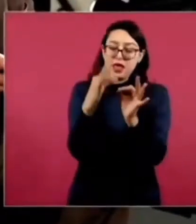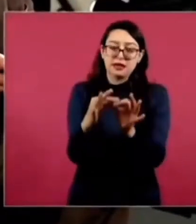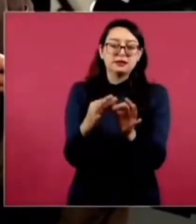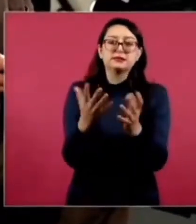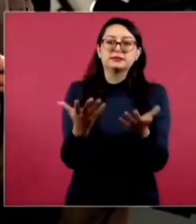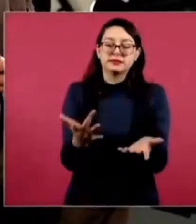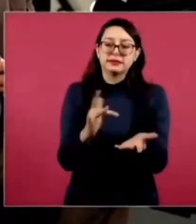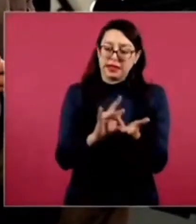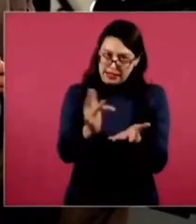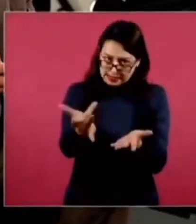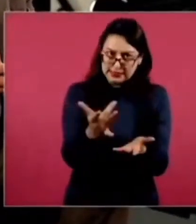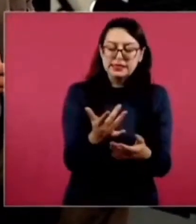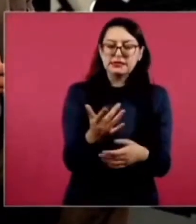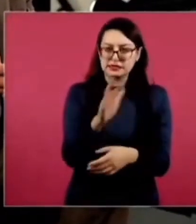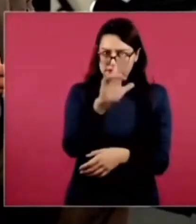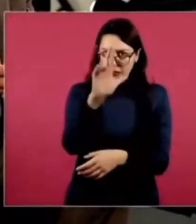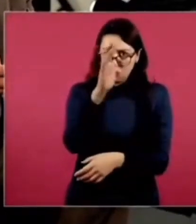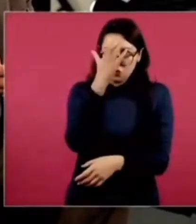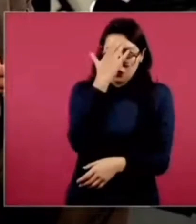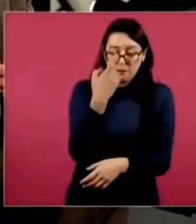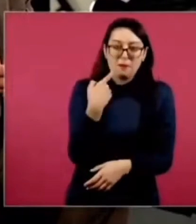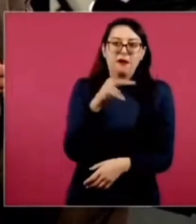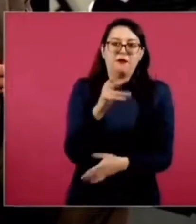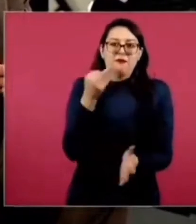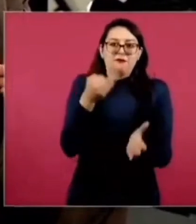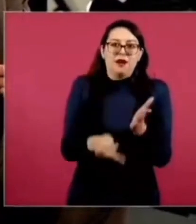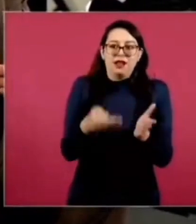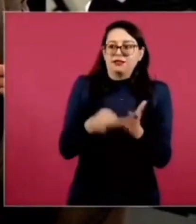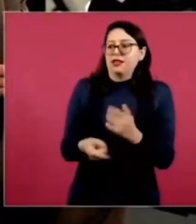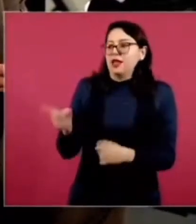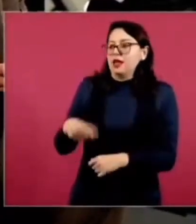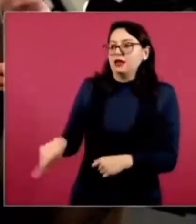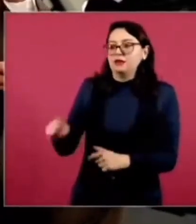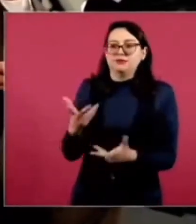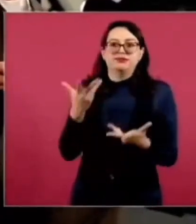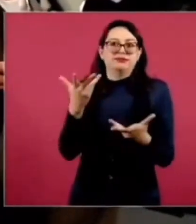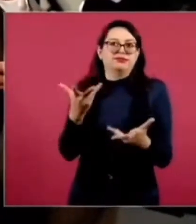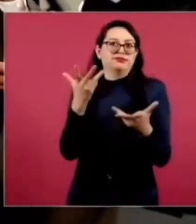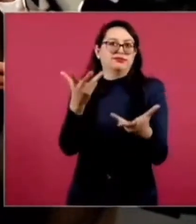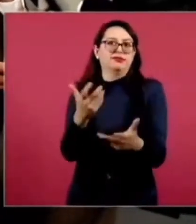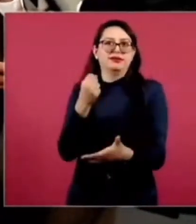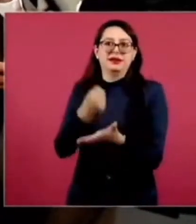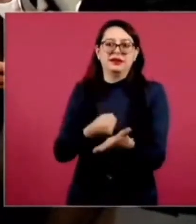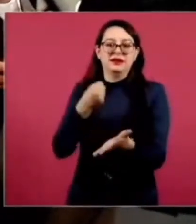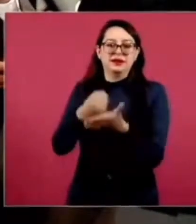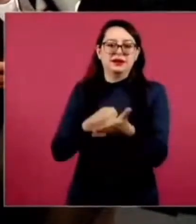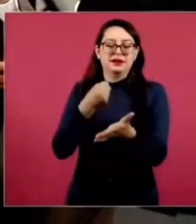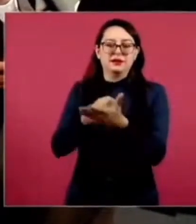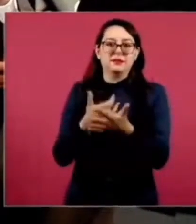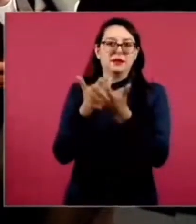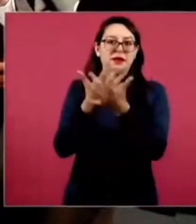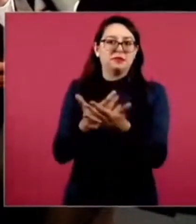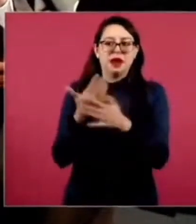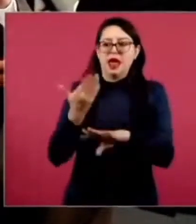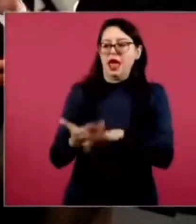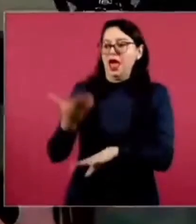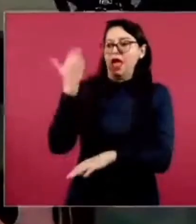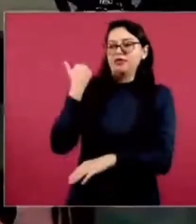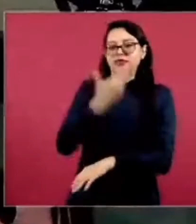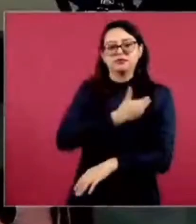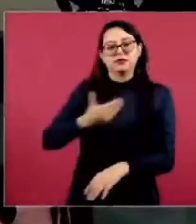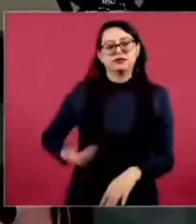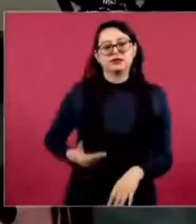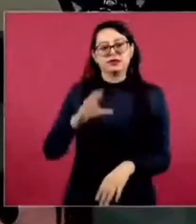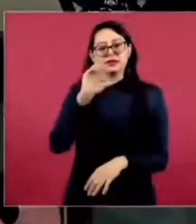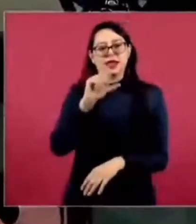pues para que se cumpla lo que ellos han estado buscando durante tantos años después de este despido que